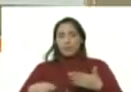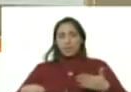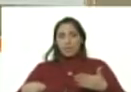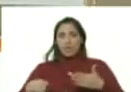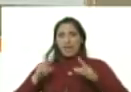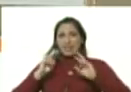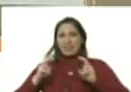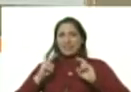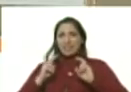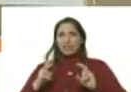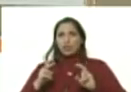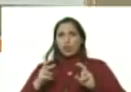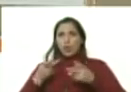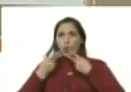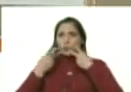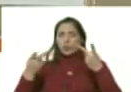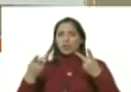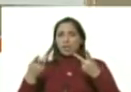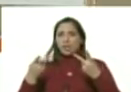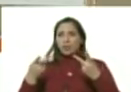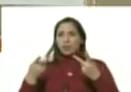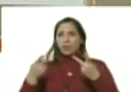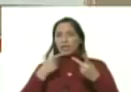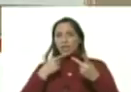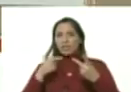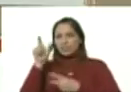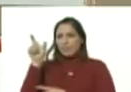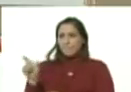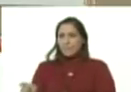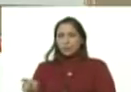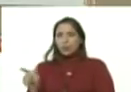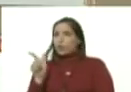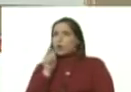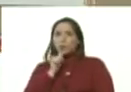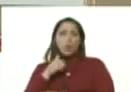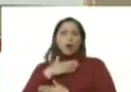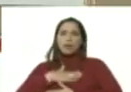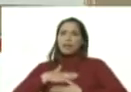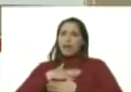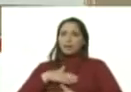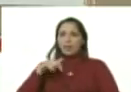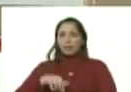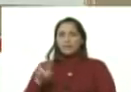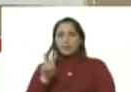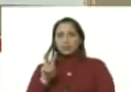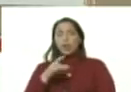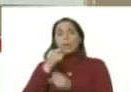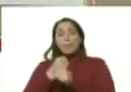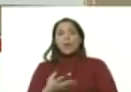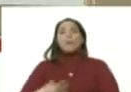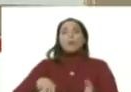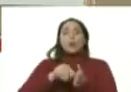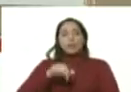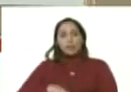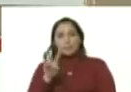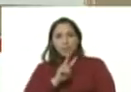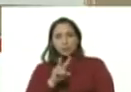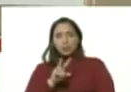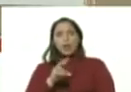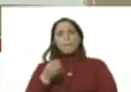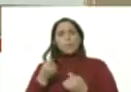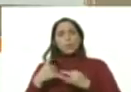del comunicado que lo declaró persona non grata al embajador Kreiner, y lo esperamos de vuelta en Venezuela, pero con mucho